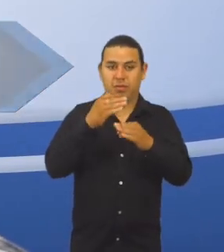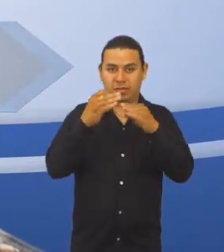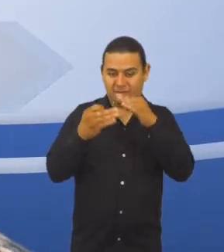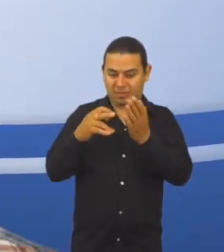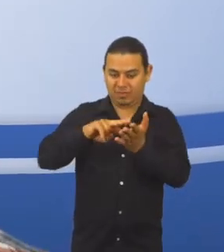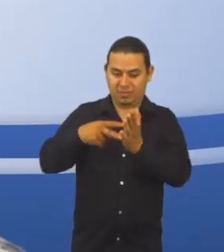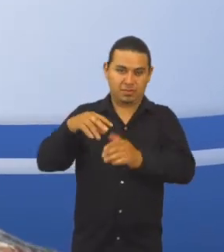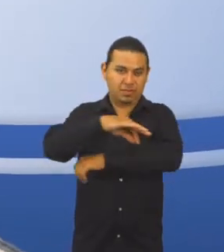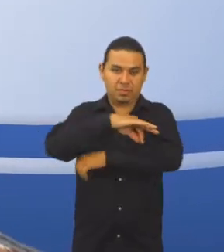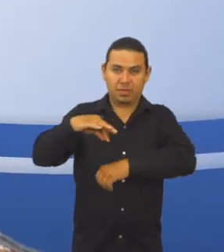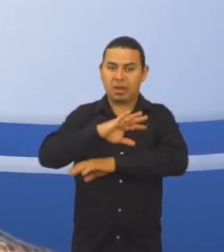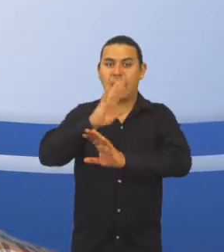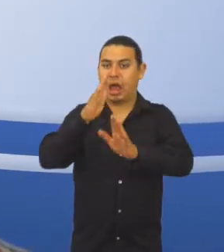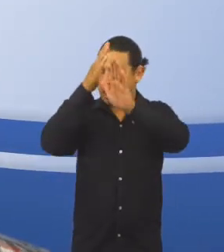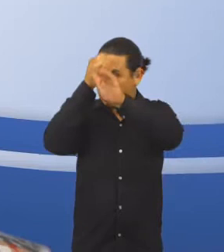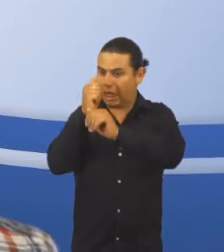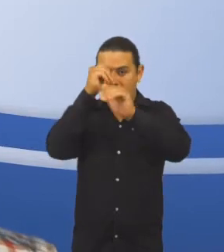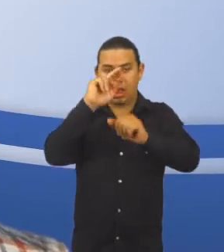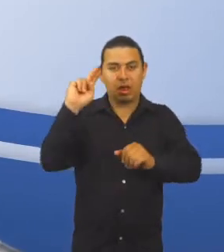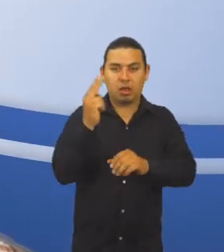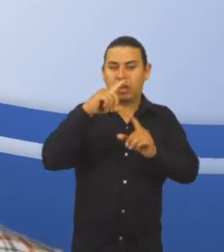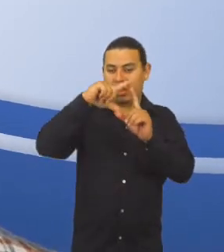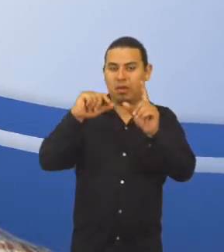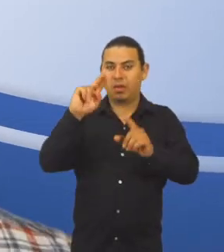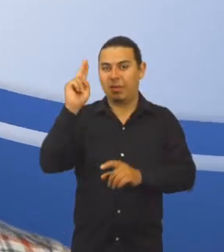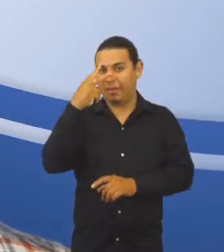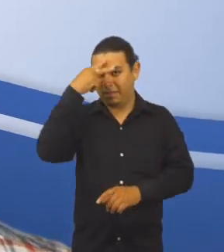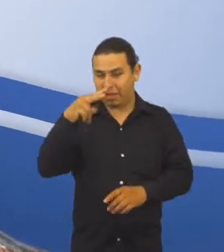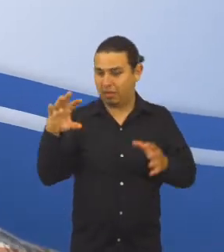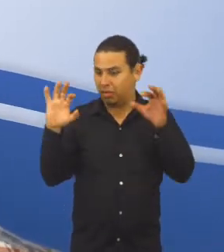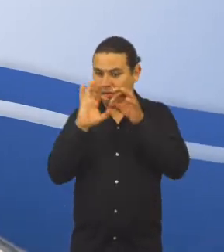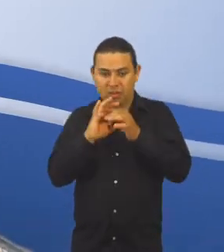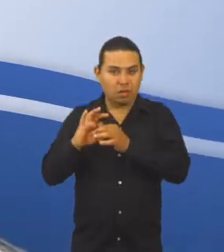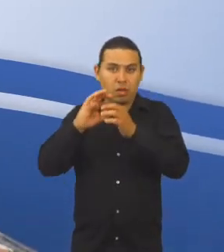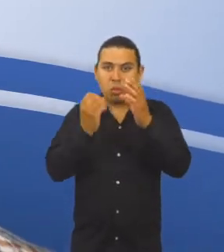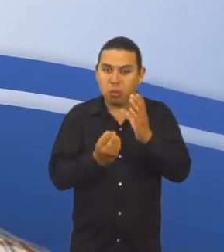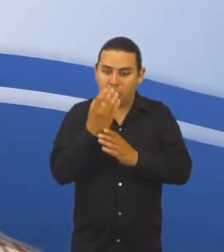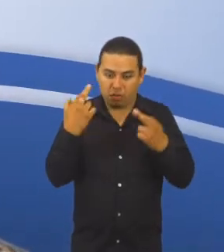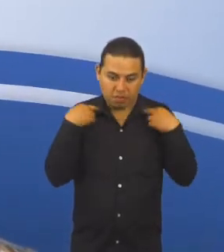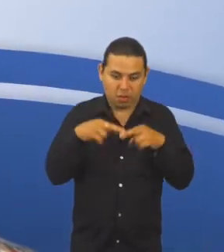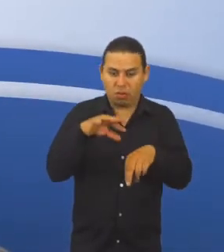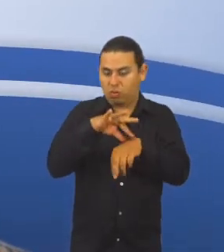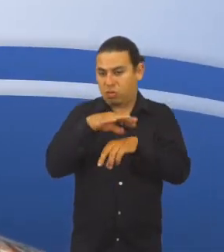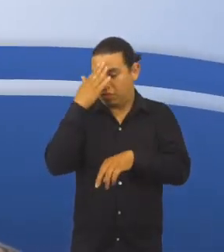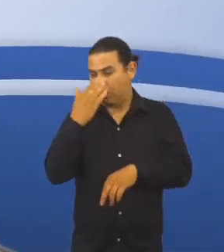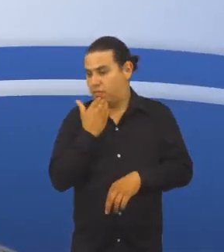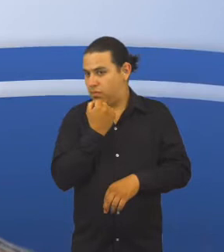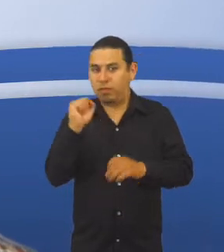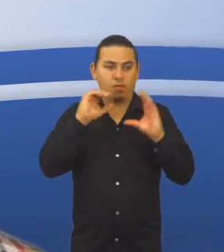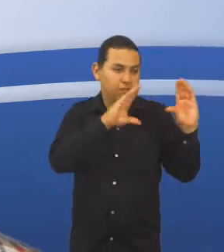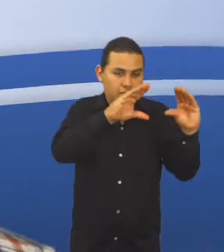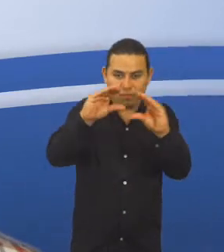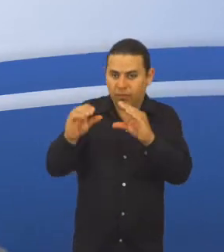Hawking. La Facultad de Arquitectura de CU firmó convenio con la Universidad Nacional Autónoma de México para formar maestros y